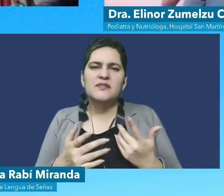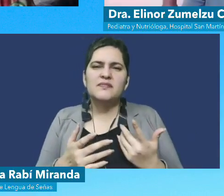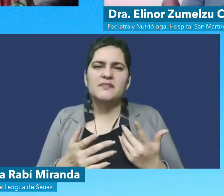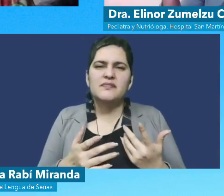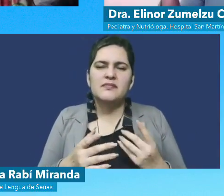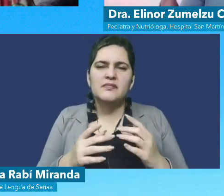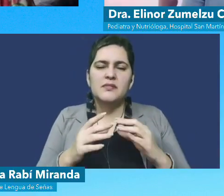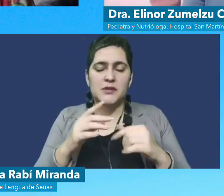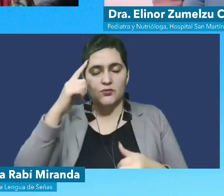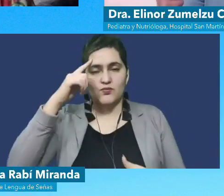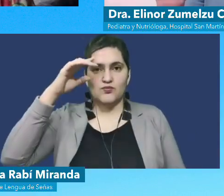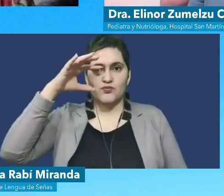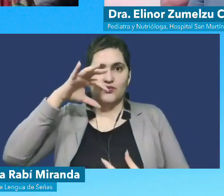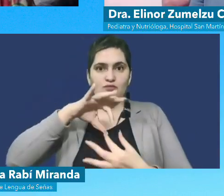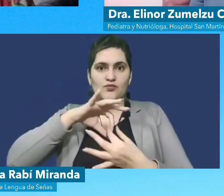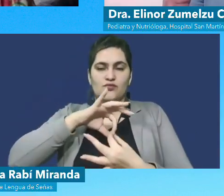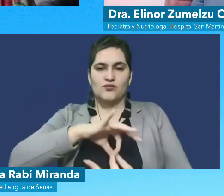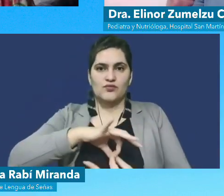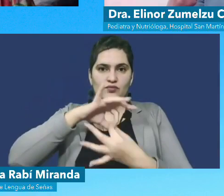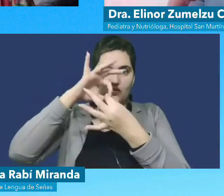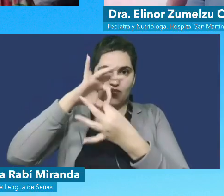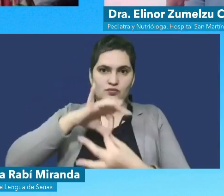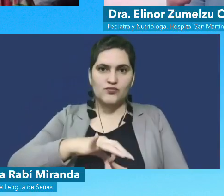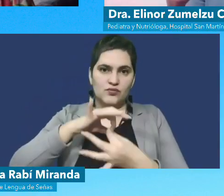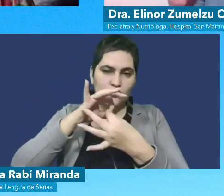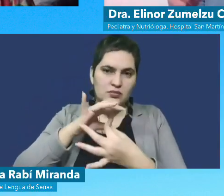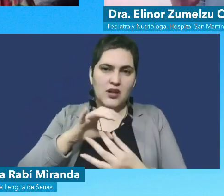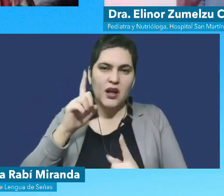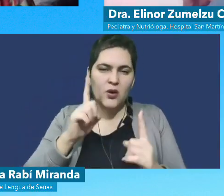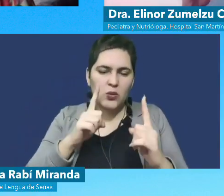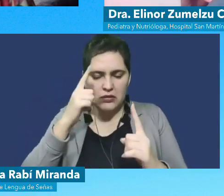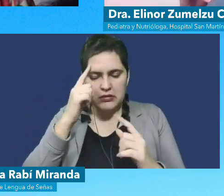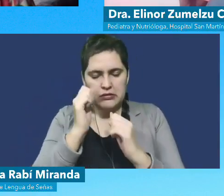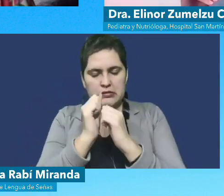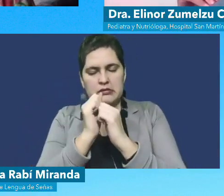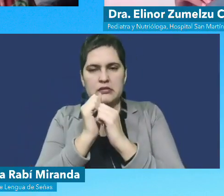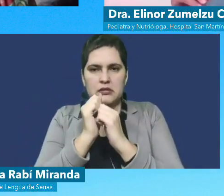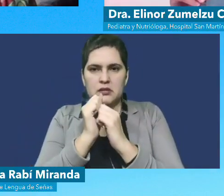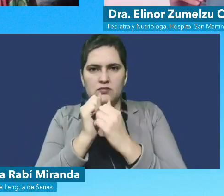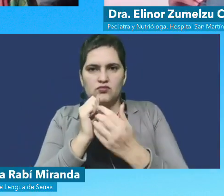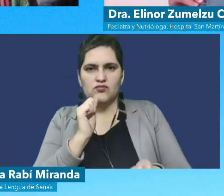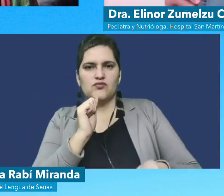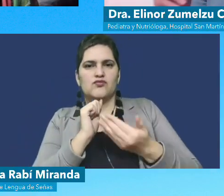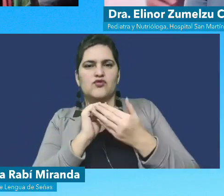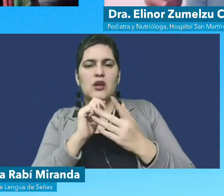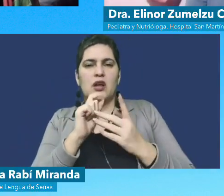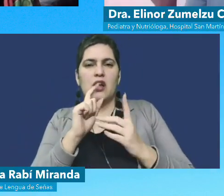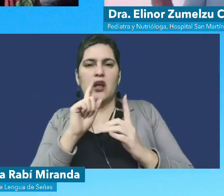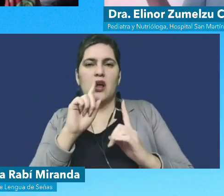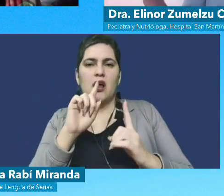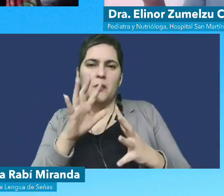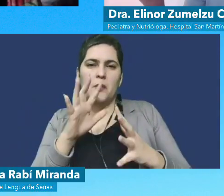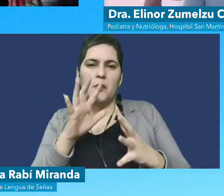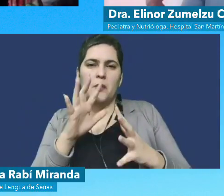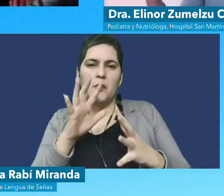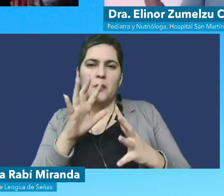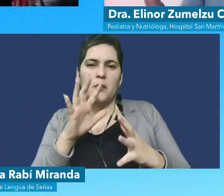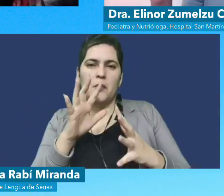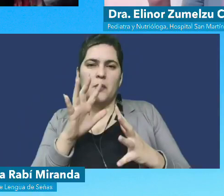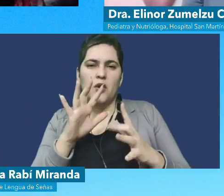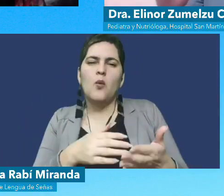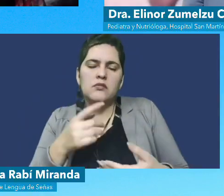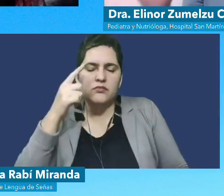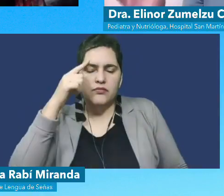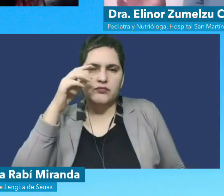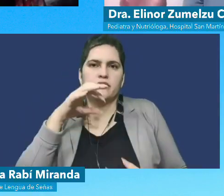cerebro, provocaron alguna alteración desde etapas muy tempranas de la vida. Entonces se monta ya una respuesta